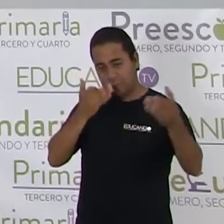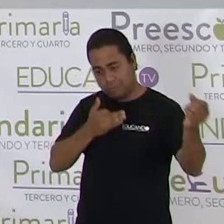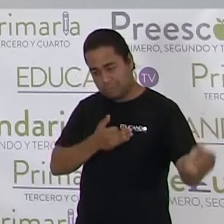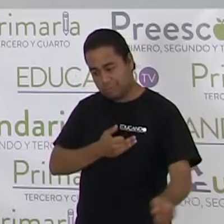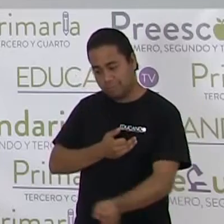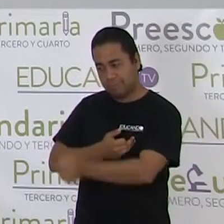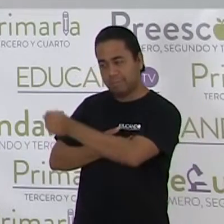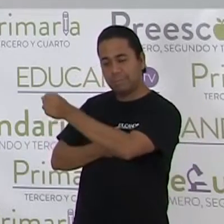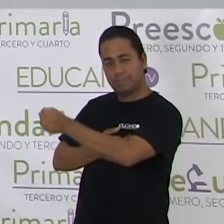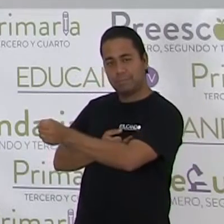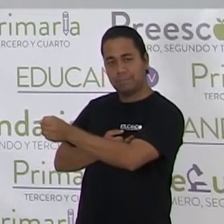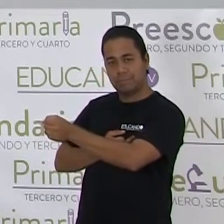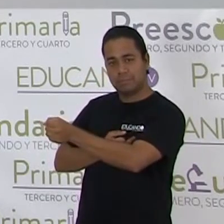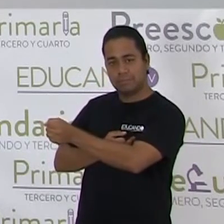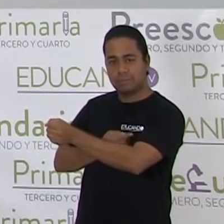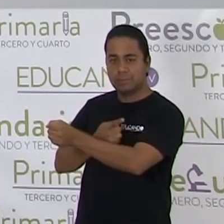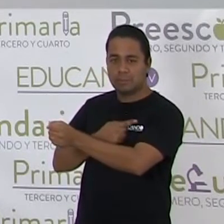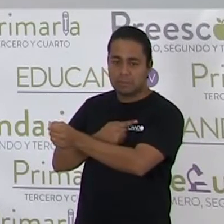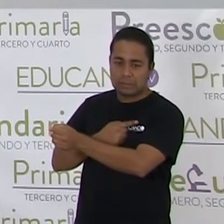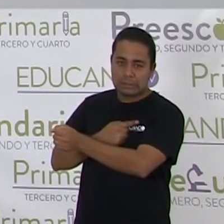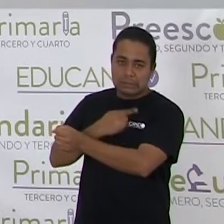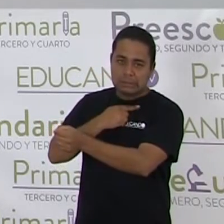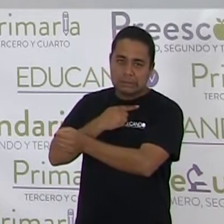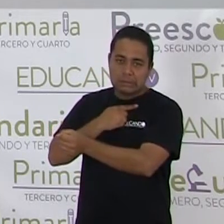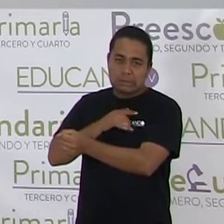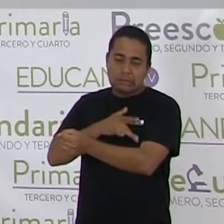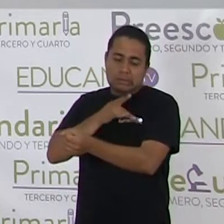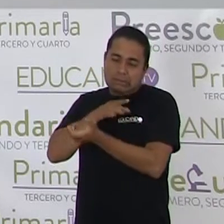humildemente, titiriteando, le dijo: